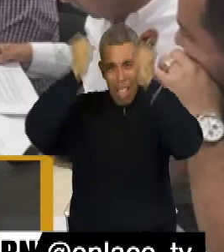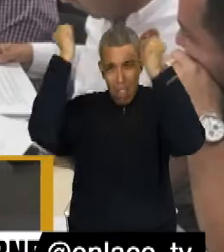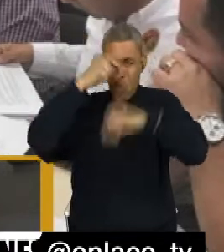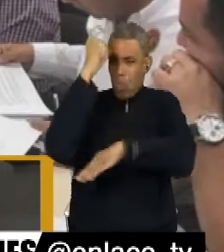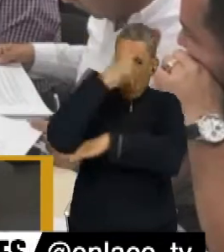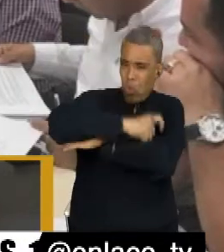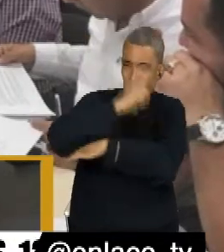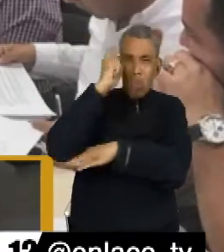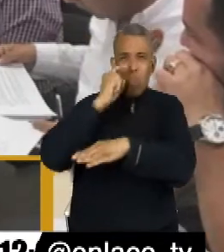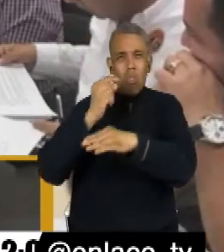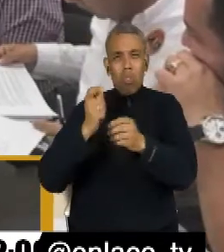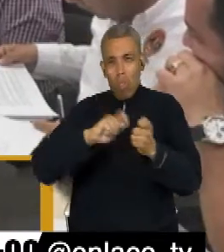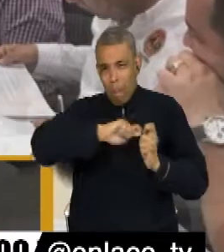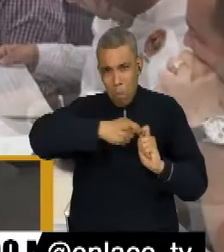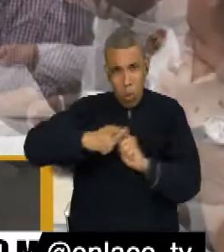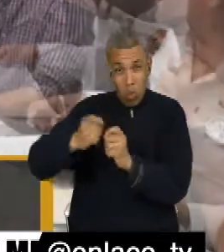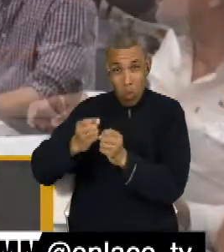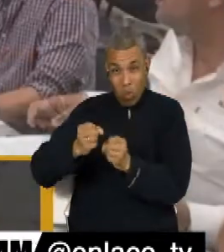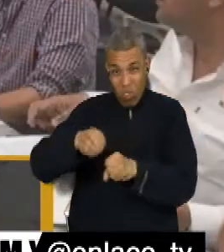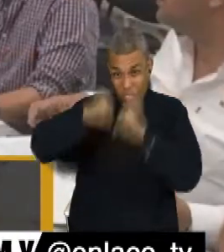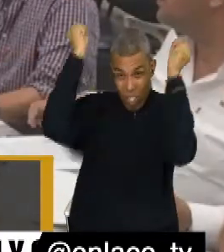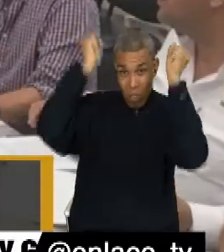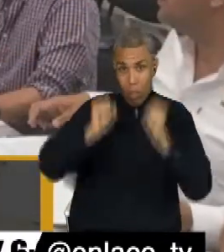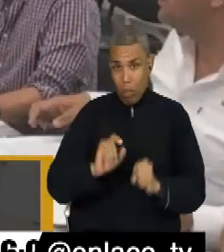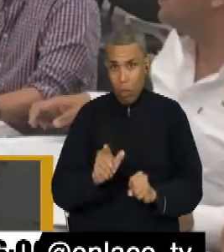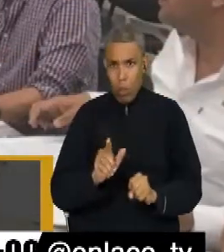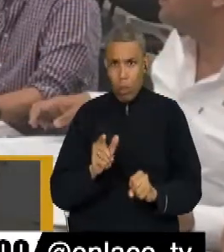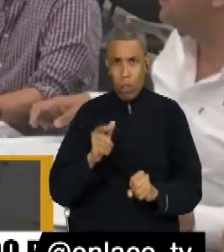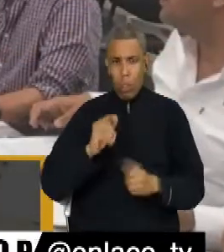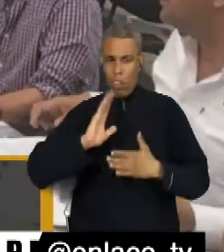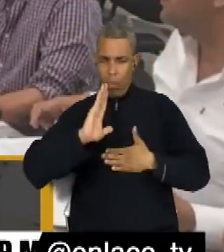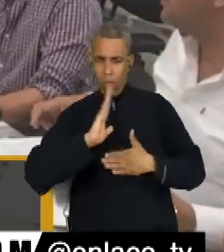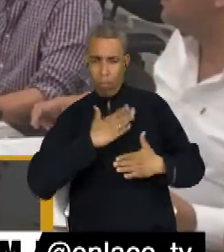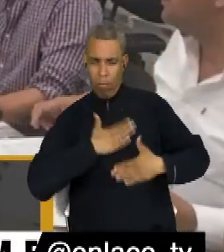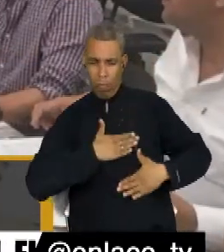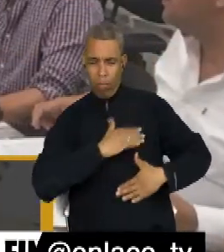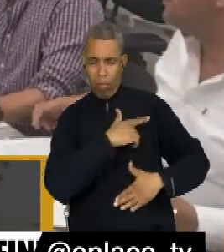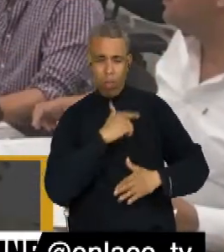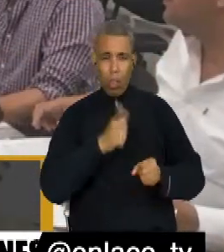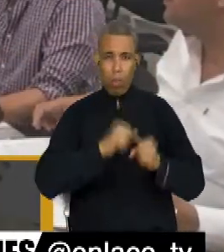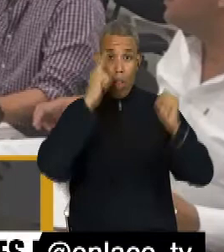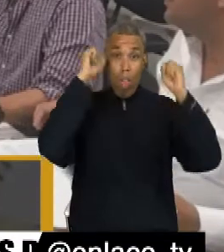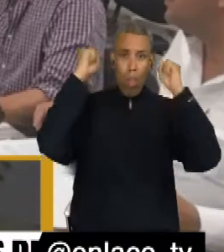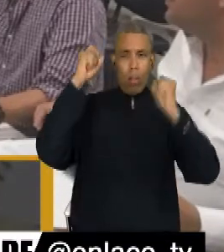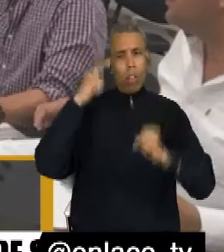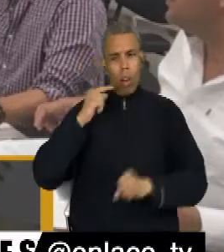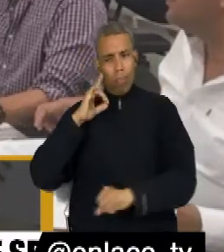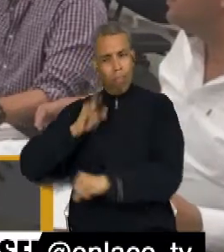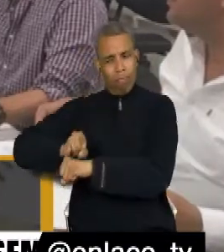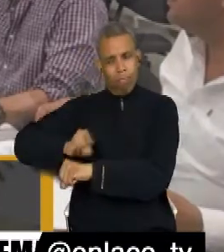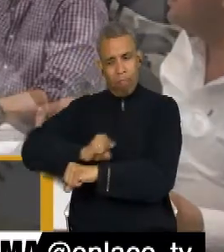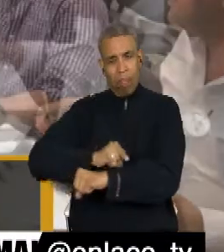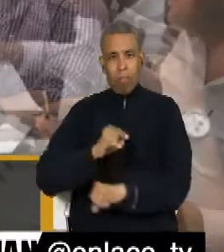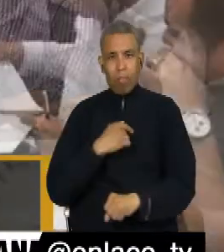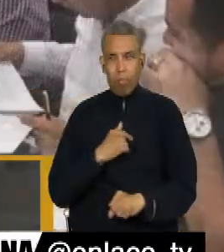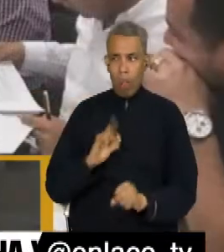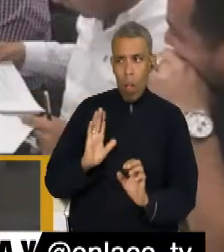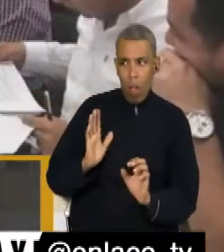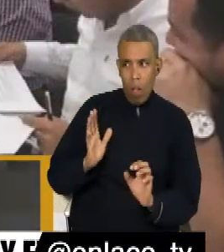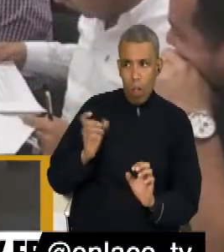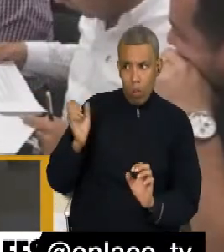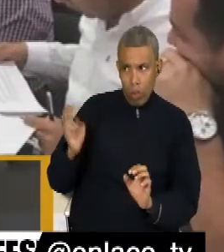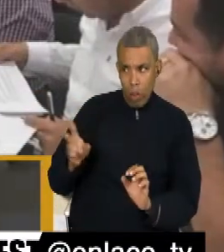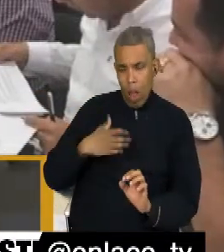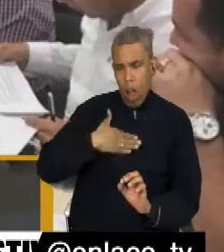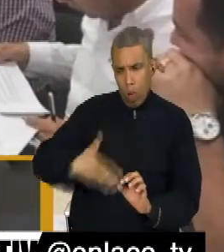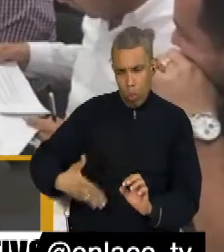los diálogos con las comunidades del corregimiento El Centro, si estos seguían con las protestas pacíficas. Sin embargo, se cambió de decisión hace pocas